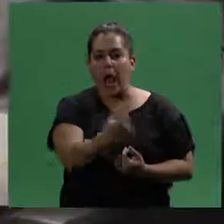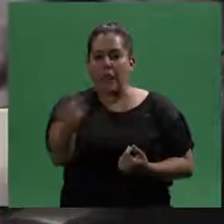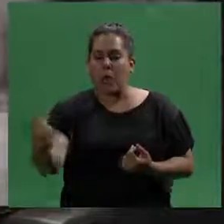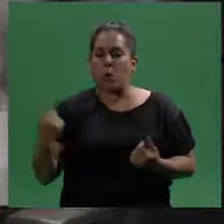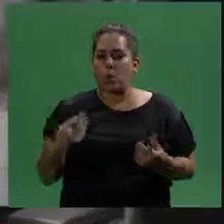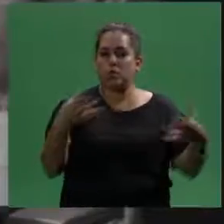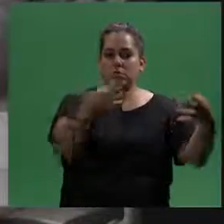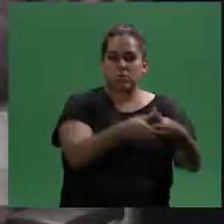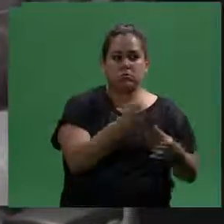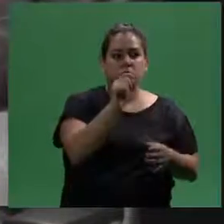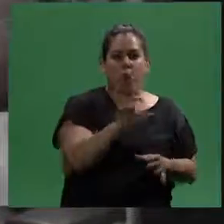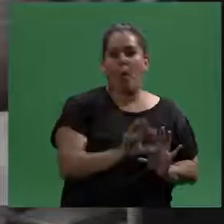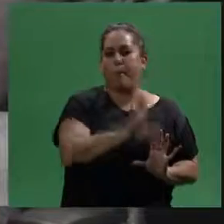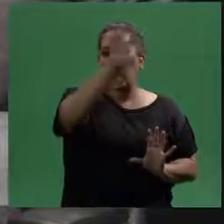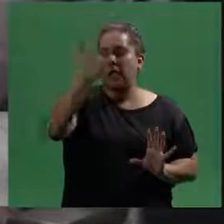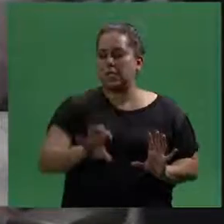de